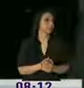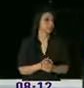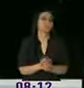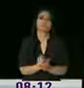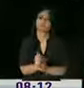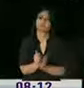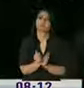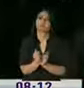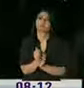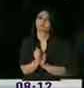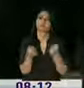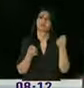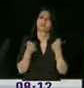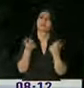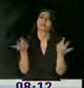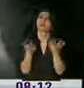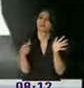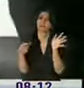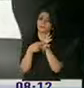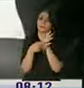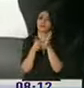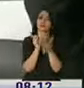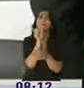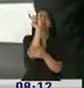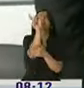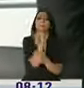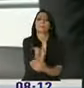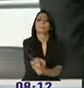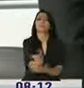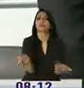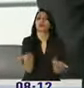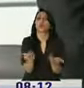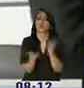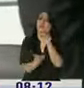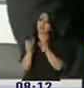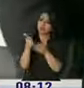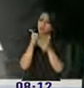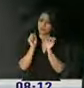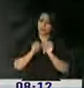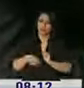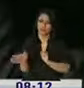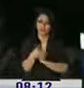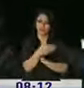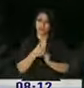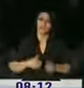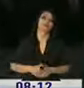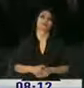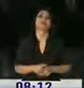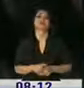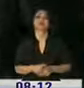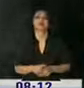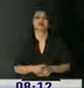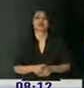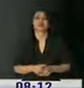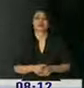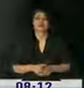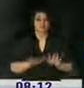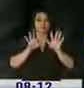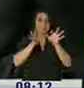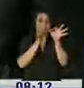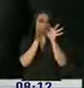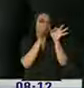en el vehículo, ¿dónde se colocan para que la ciudadanía nos ayude, si nos permite, por favor? Perfectamente. Justamente este